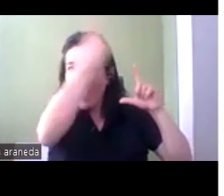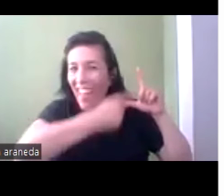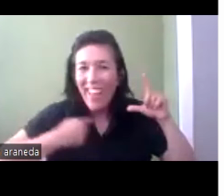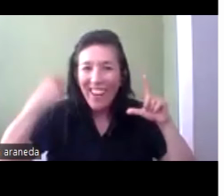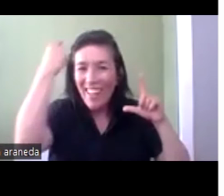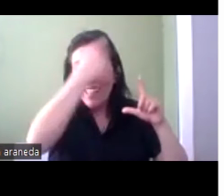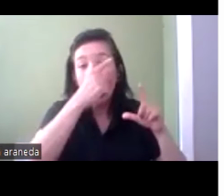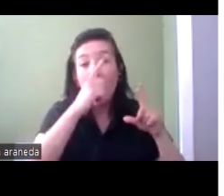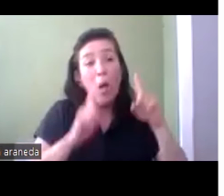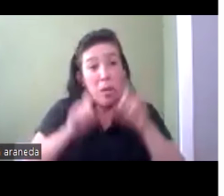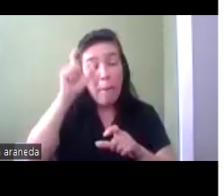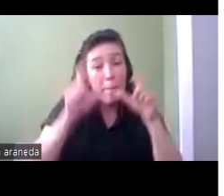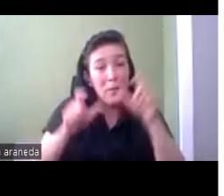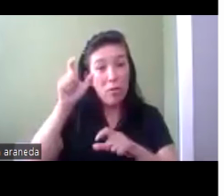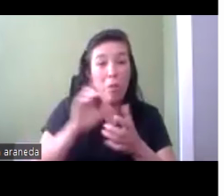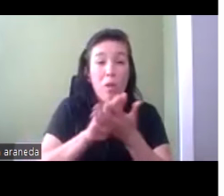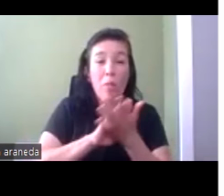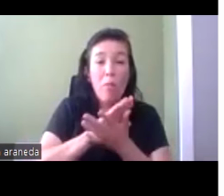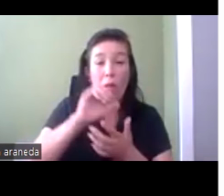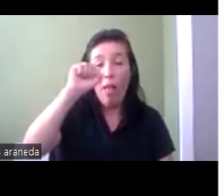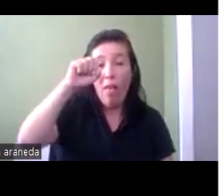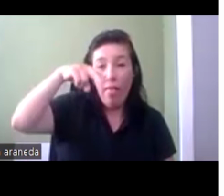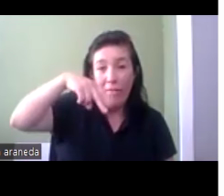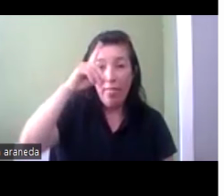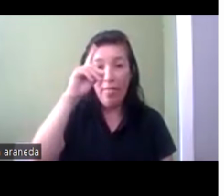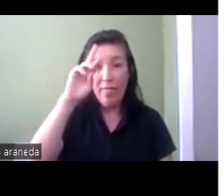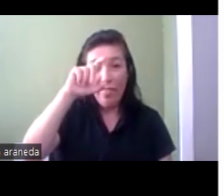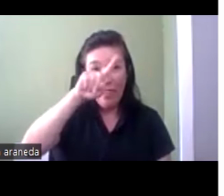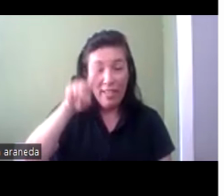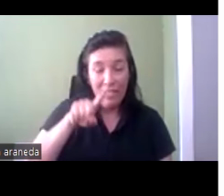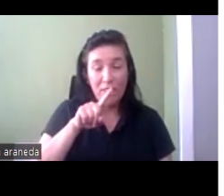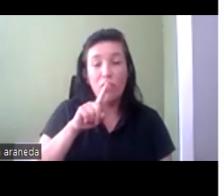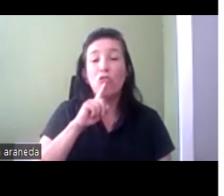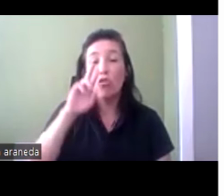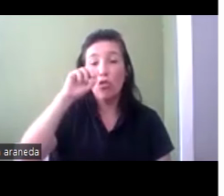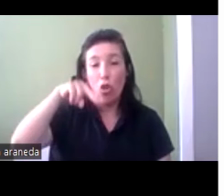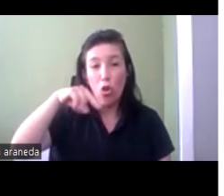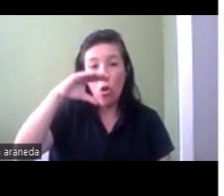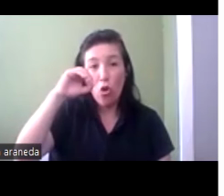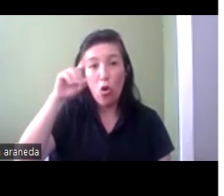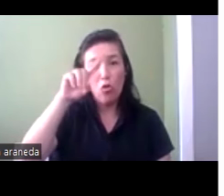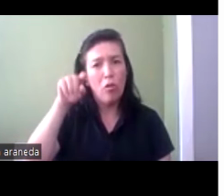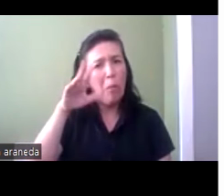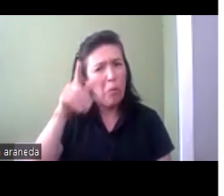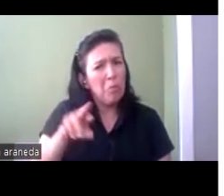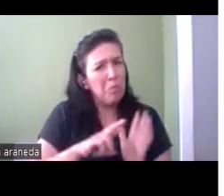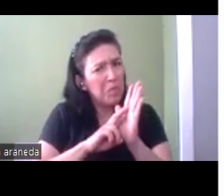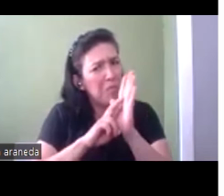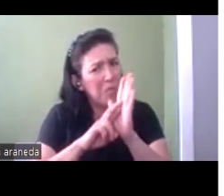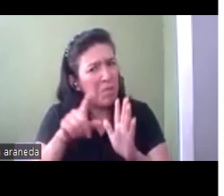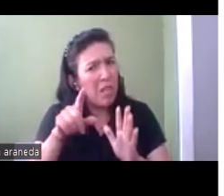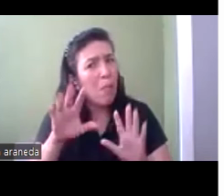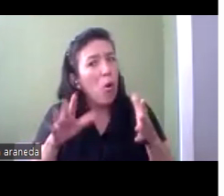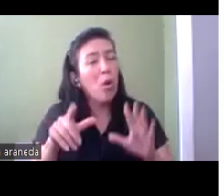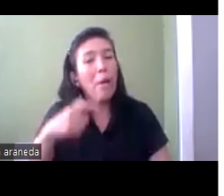algunos autores como Andrés Troncoso, este personaje podría estar representando justamente la figura de un chamán